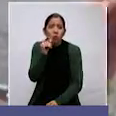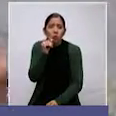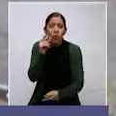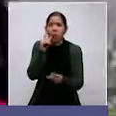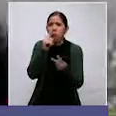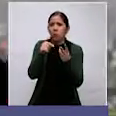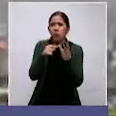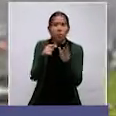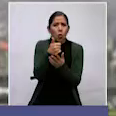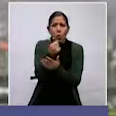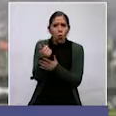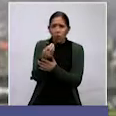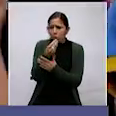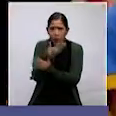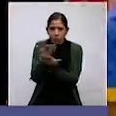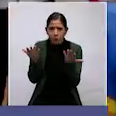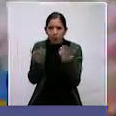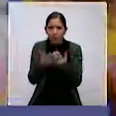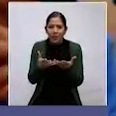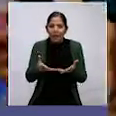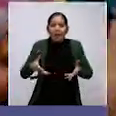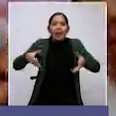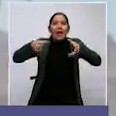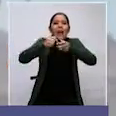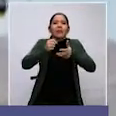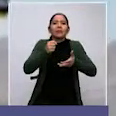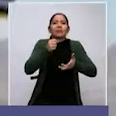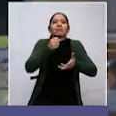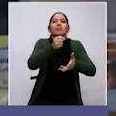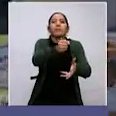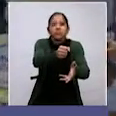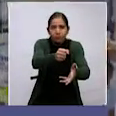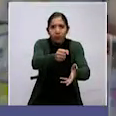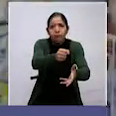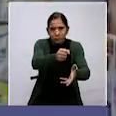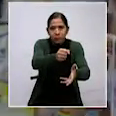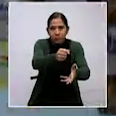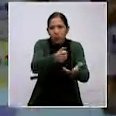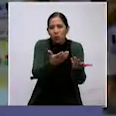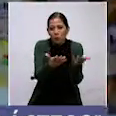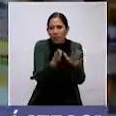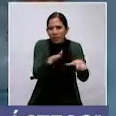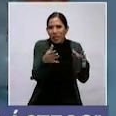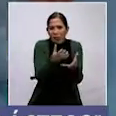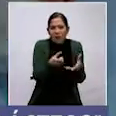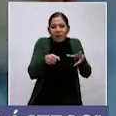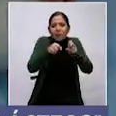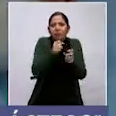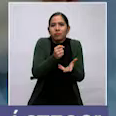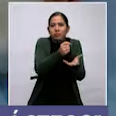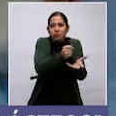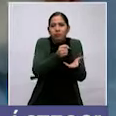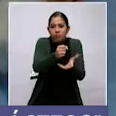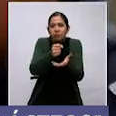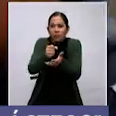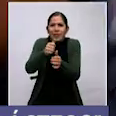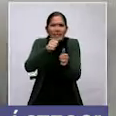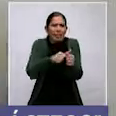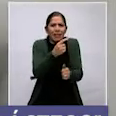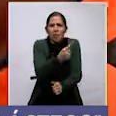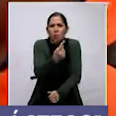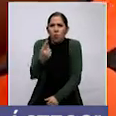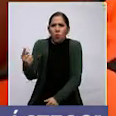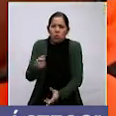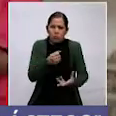y otros productos. En realidad es un canastón que sea un pequeño paquete, vamos a decirlo, que se ha entregado a cada uno de los niños, y